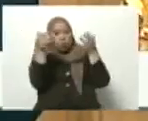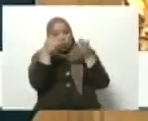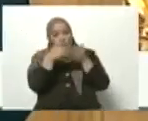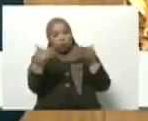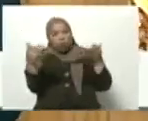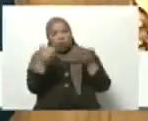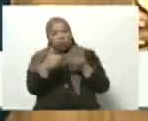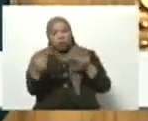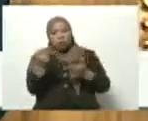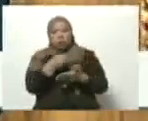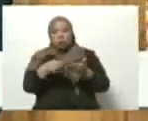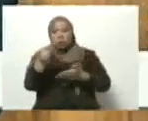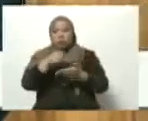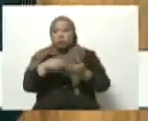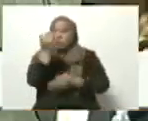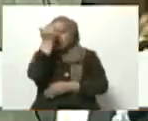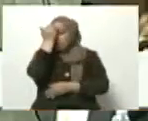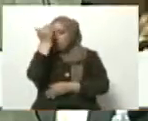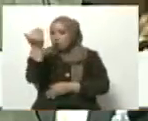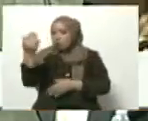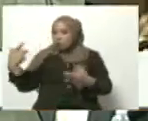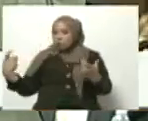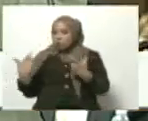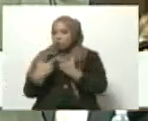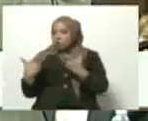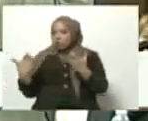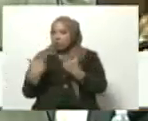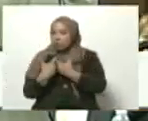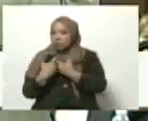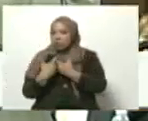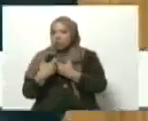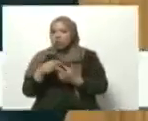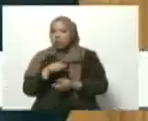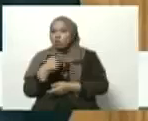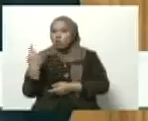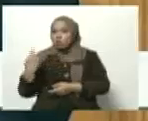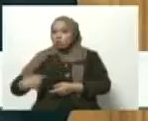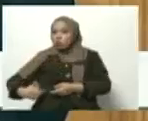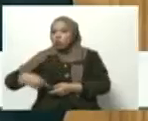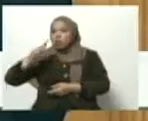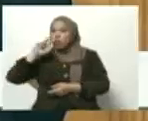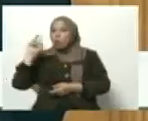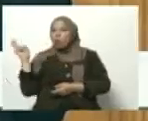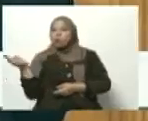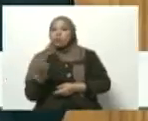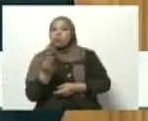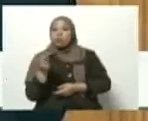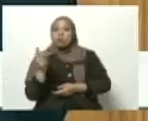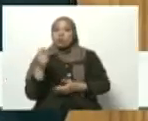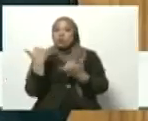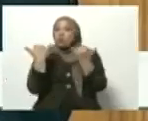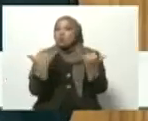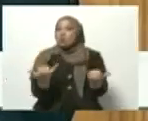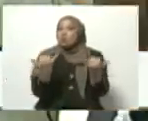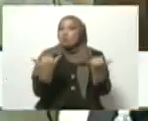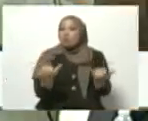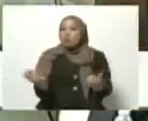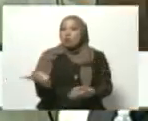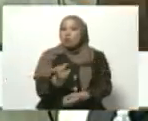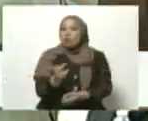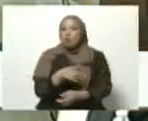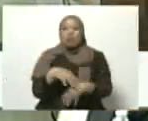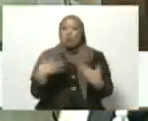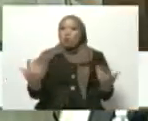documentos, el frente de guerra en Eurasia, Rusia-Ucrania, no estaba presente. Por